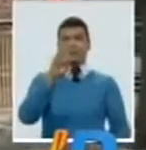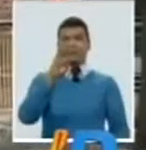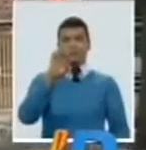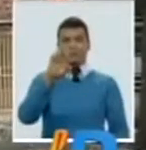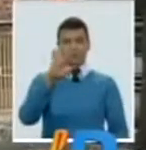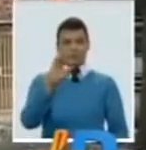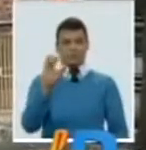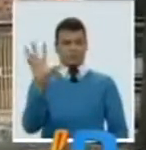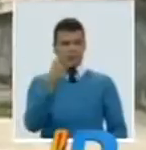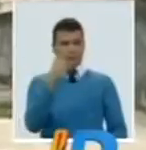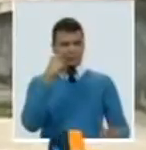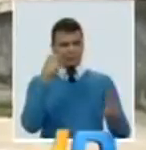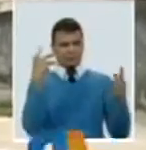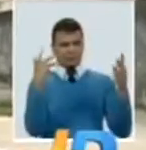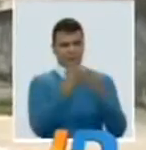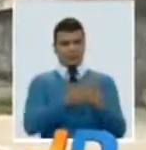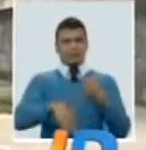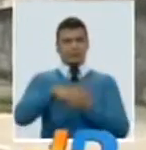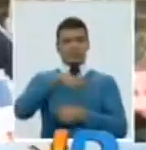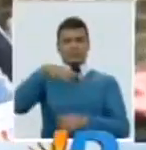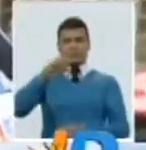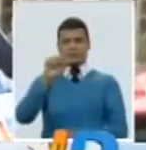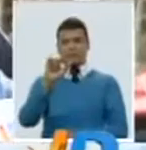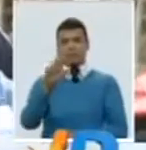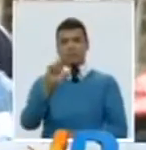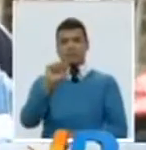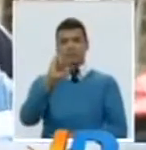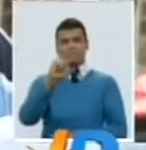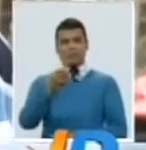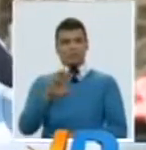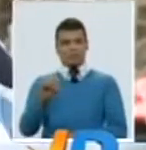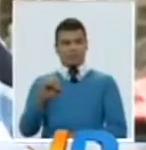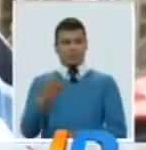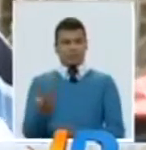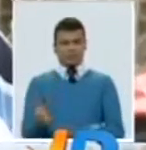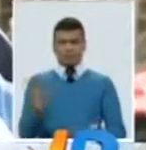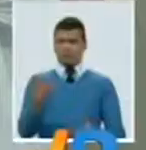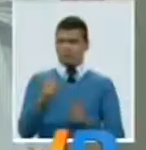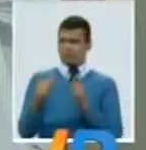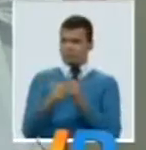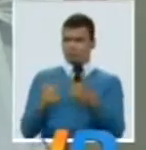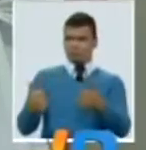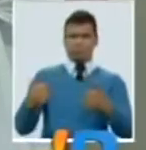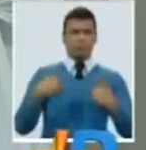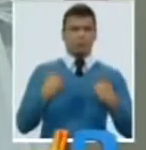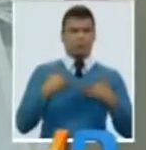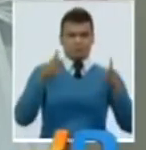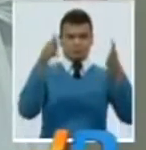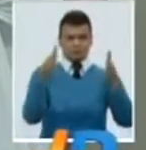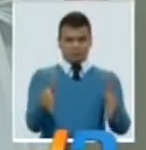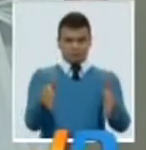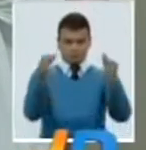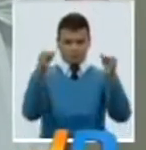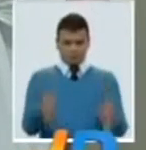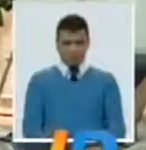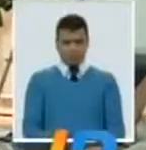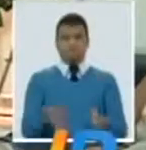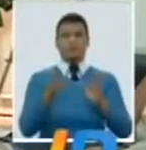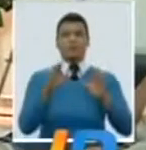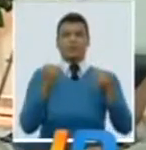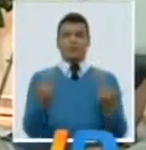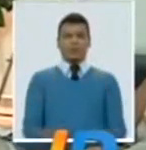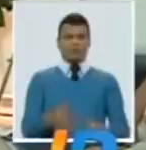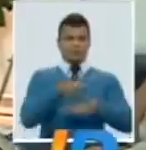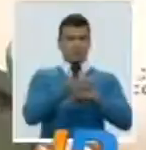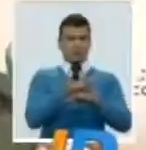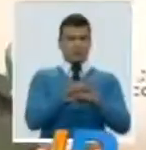tiene consternados a los habitantes del barrio El Paraíso. Como vecino de nosotros, iba muy bien con nosotros. El sepelio de la escolta del congresista se realizará esta